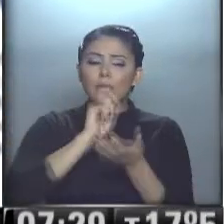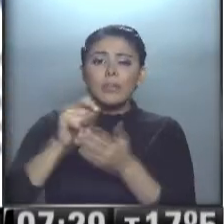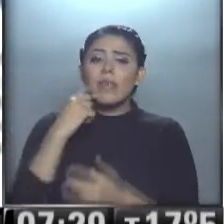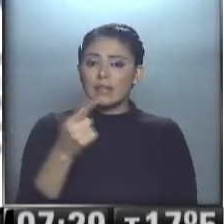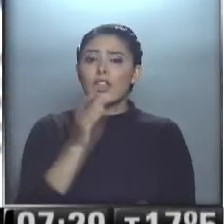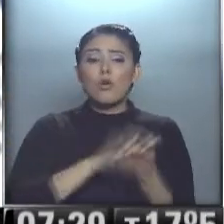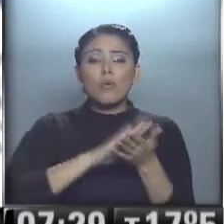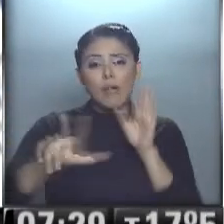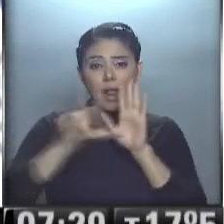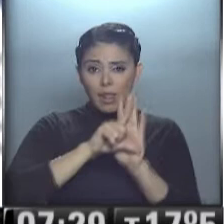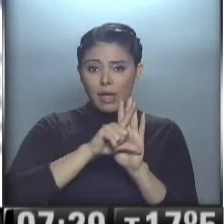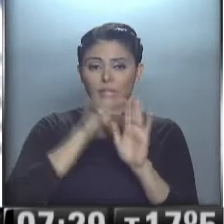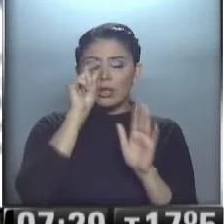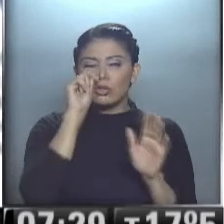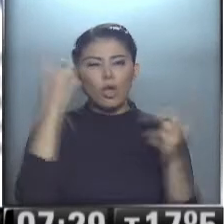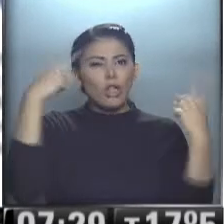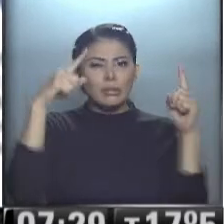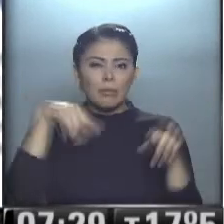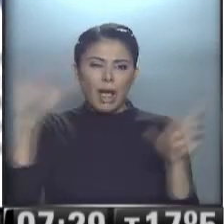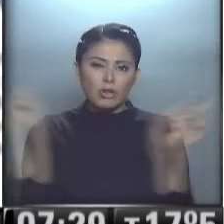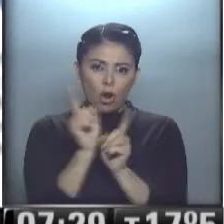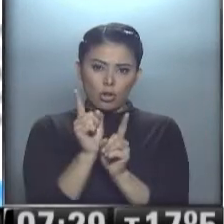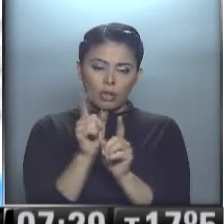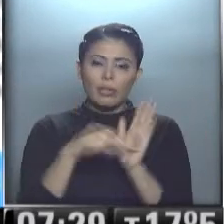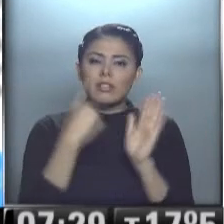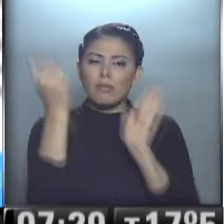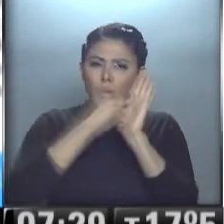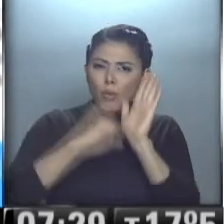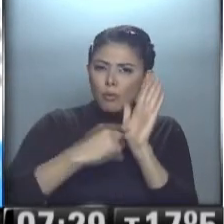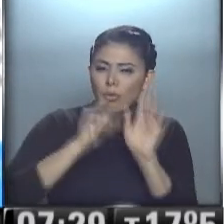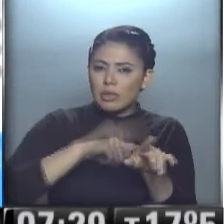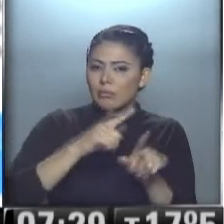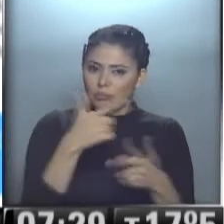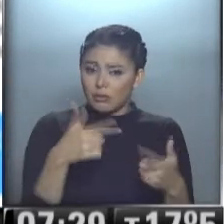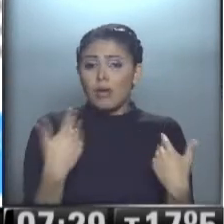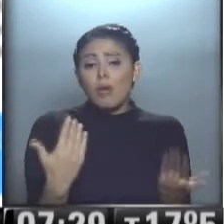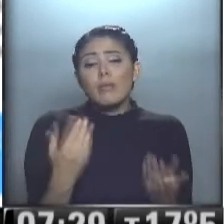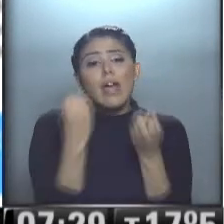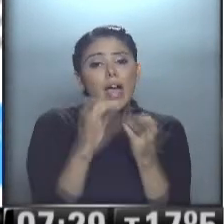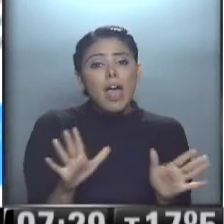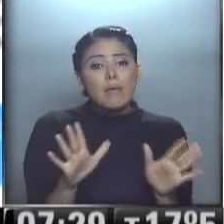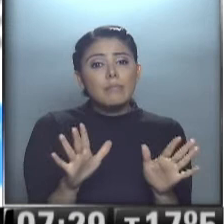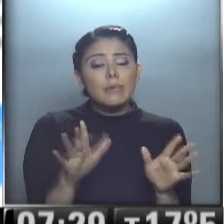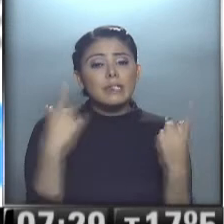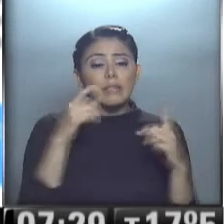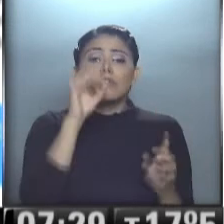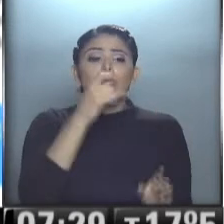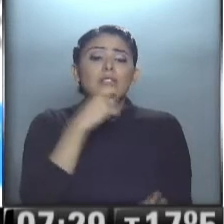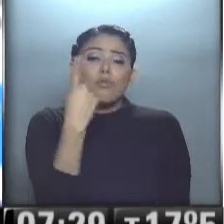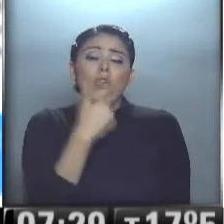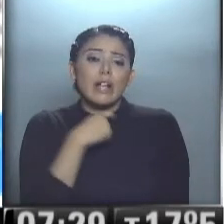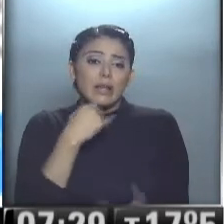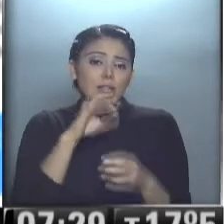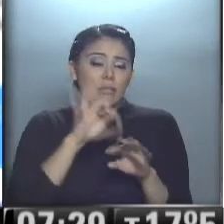resaltaron que la nueva legislación simplificará los trámites al no establecer requisitos temporales y determinar que puede iniciarse sin más que el pedido de uno o